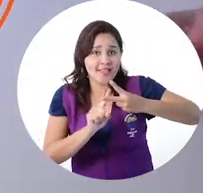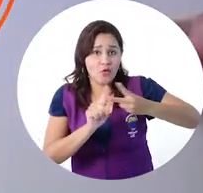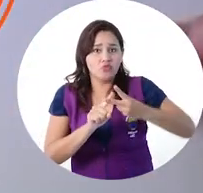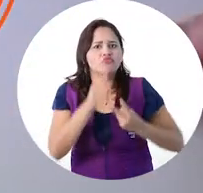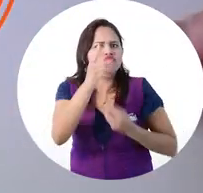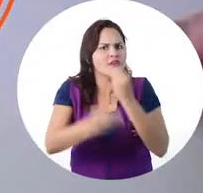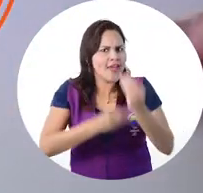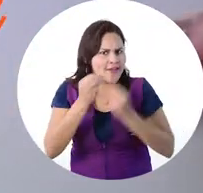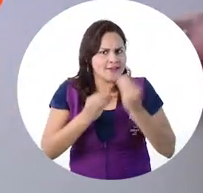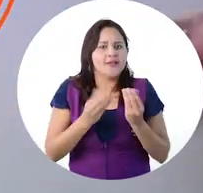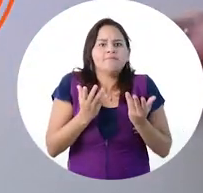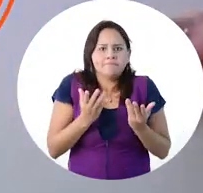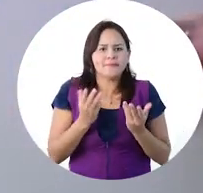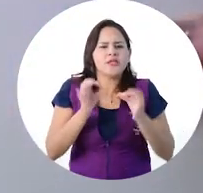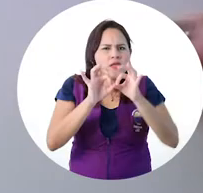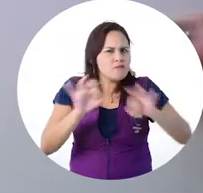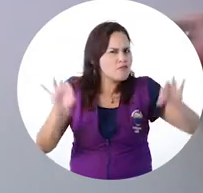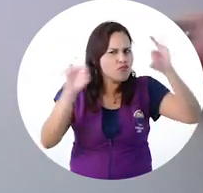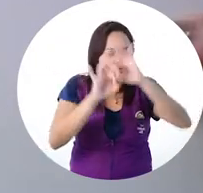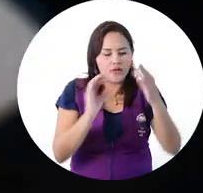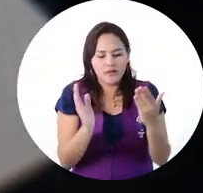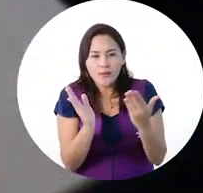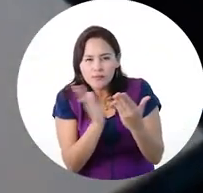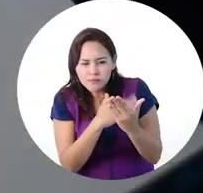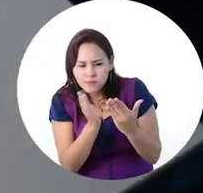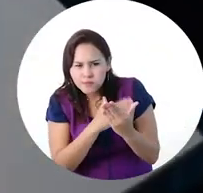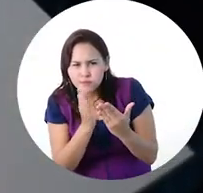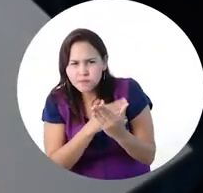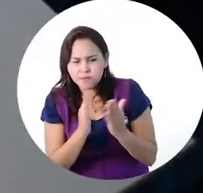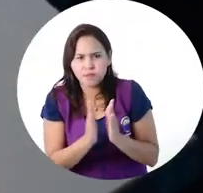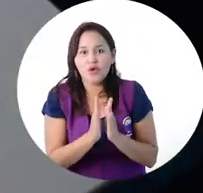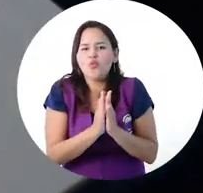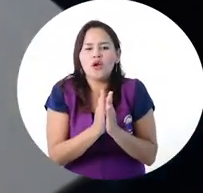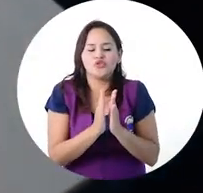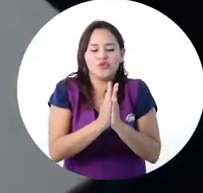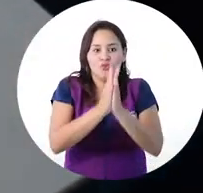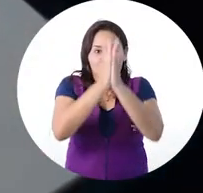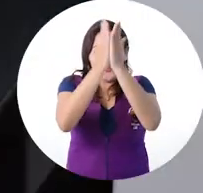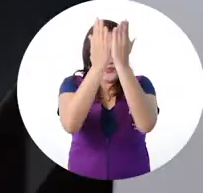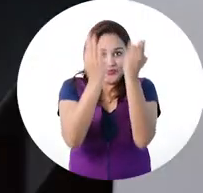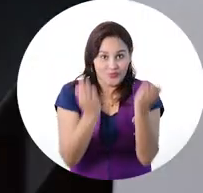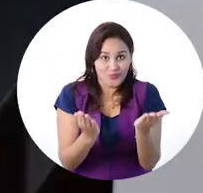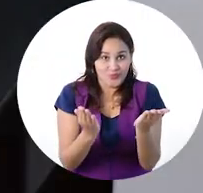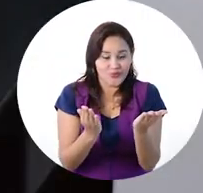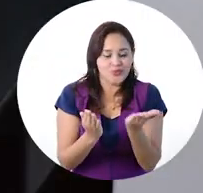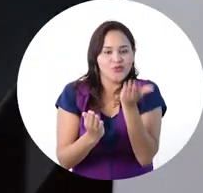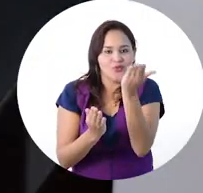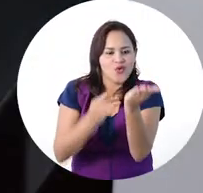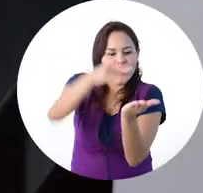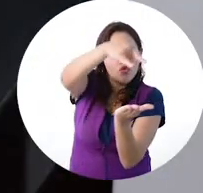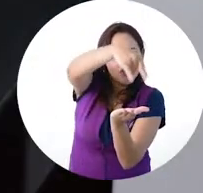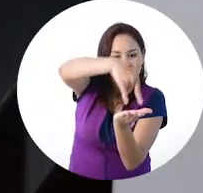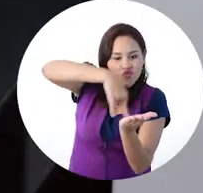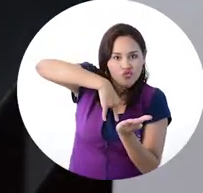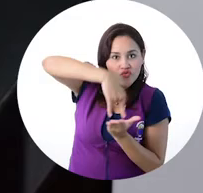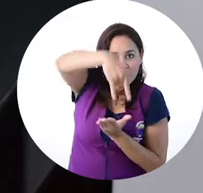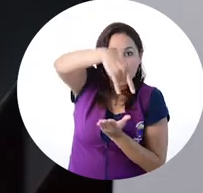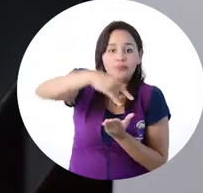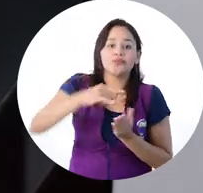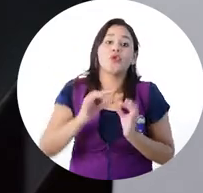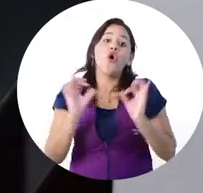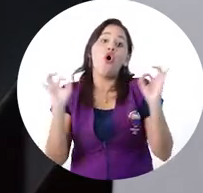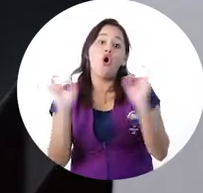bibliográfico a prestar cuenta con un código de barras lee el código con la luz infrarroja después colócalo con el lomo hacia abajo y